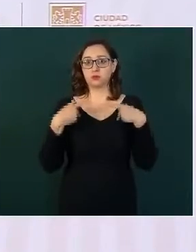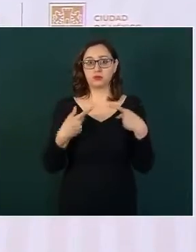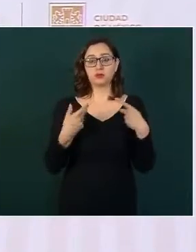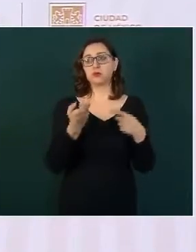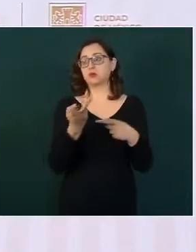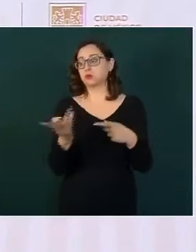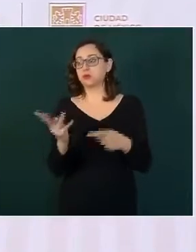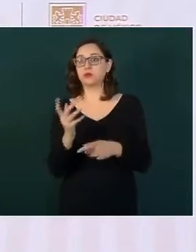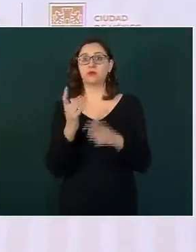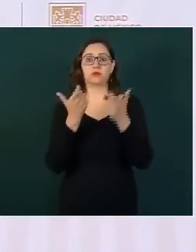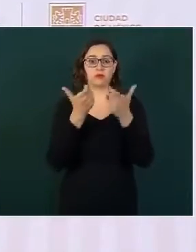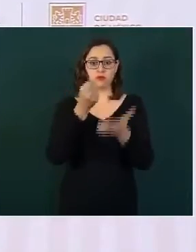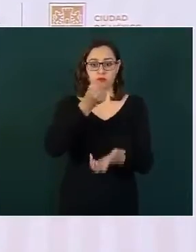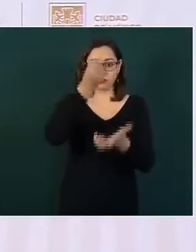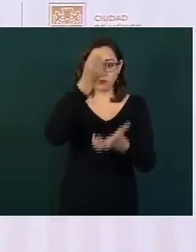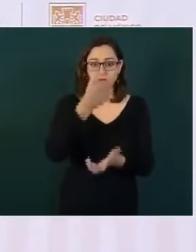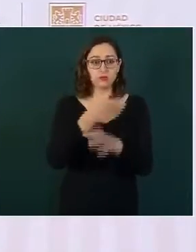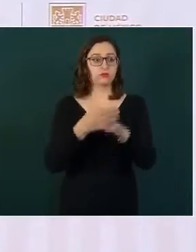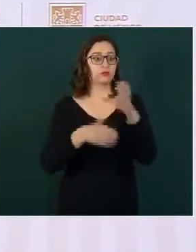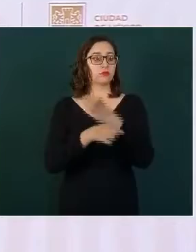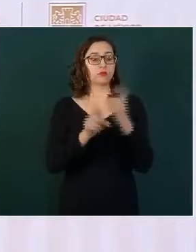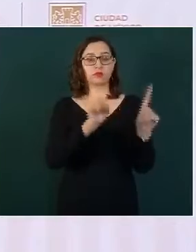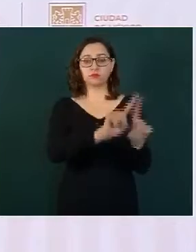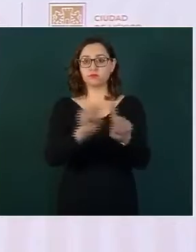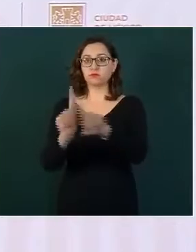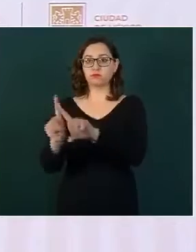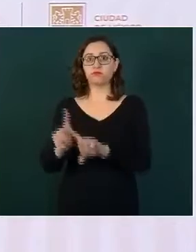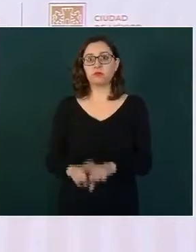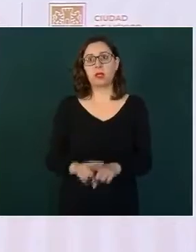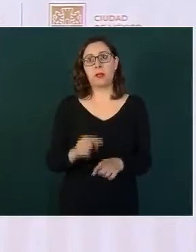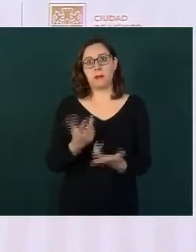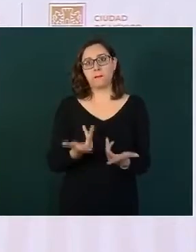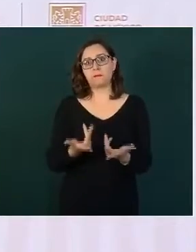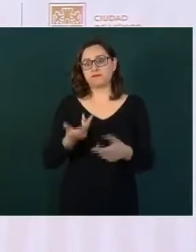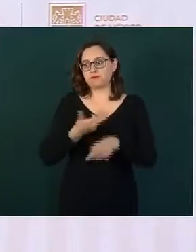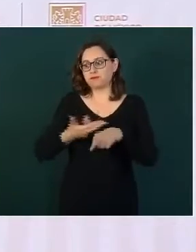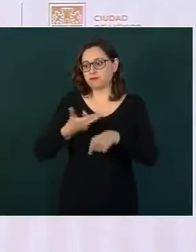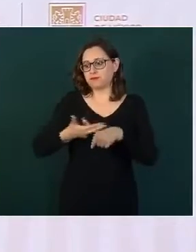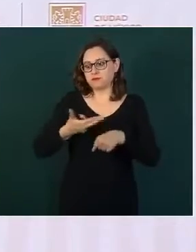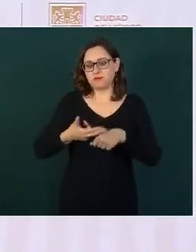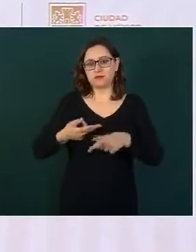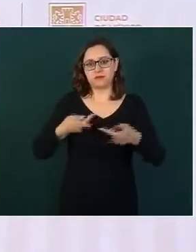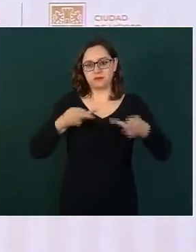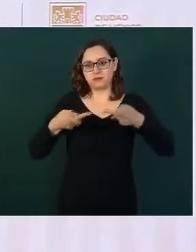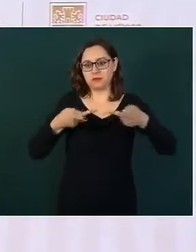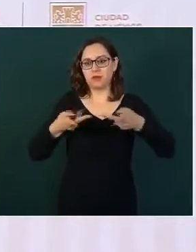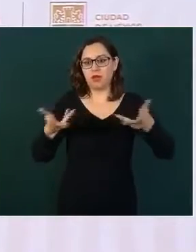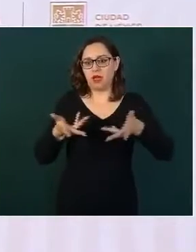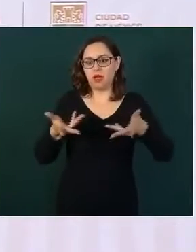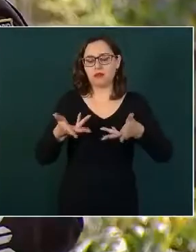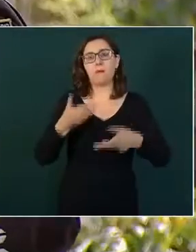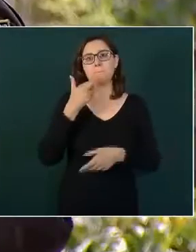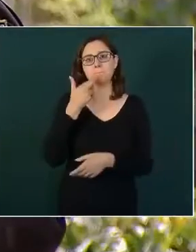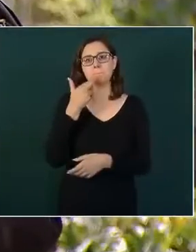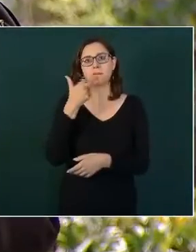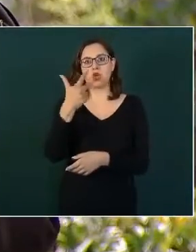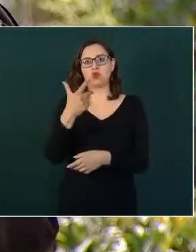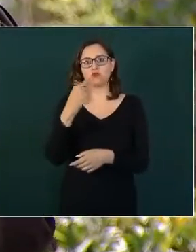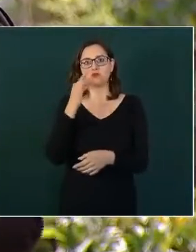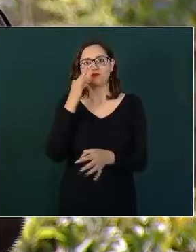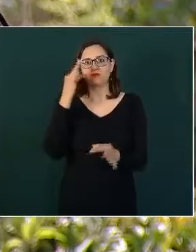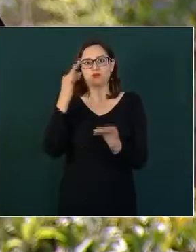y materiales que la nación pone a disposición del Ejército y la Fuerza Aérea para el cumplimiento de sus